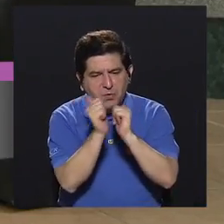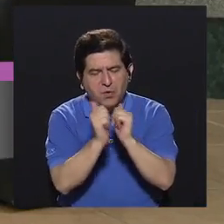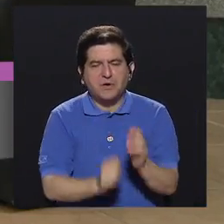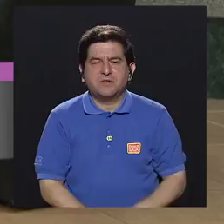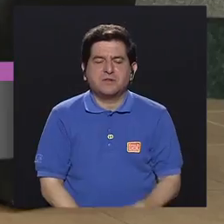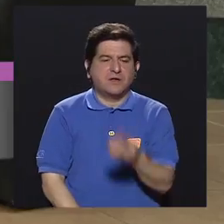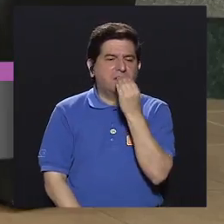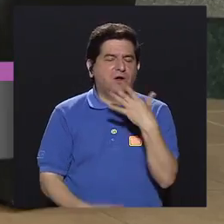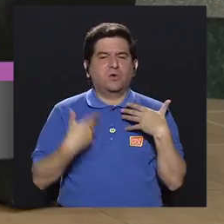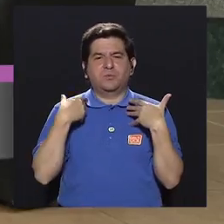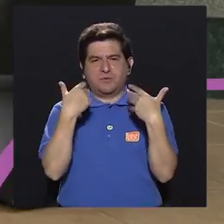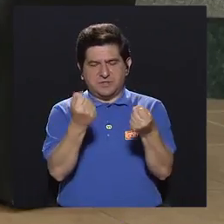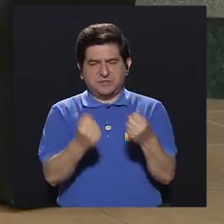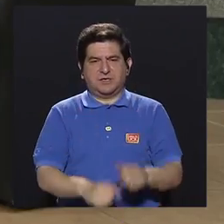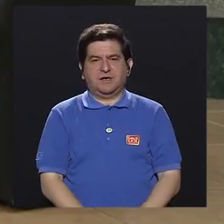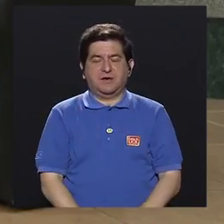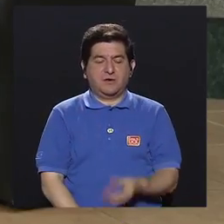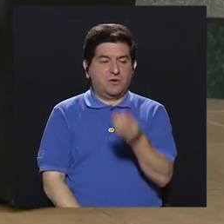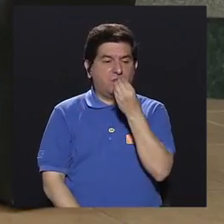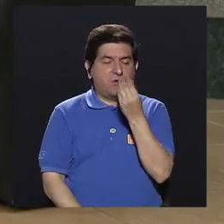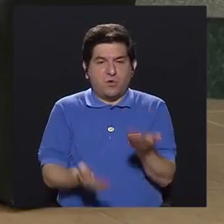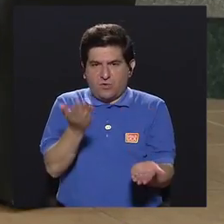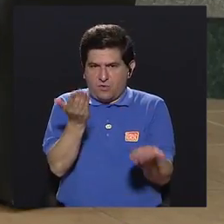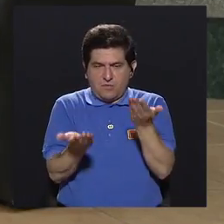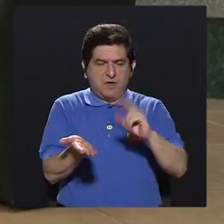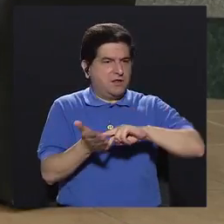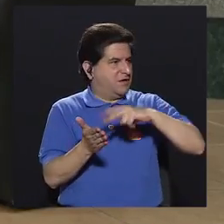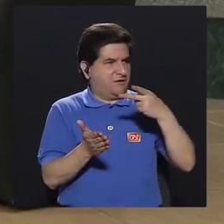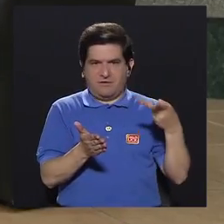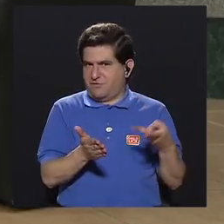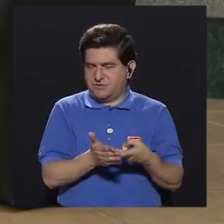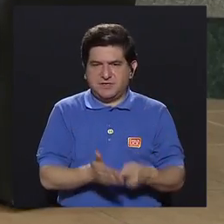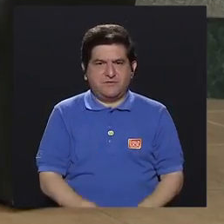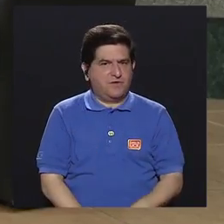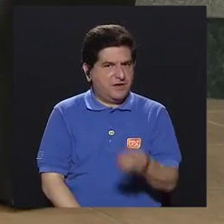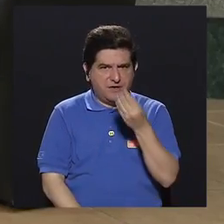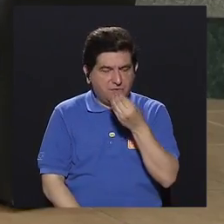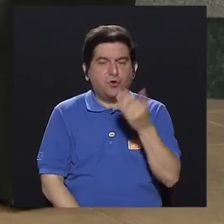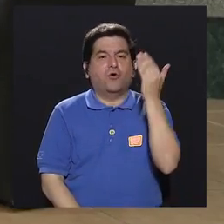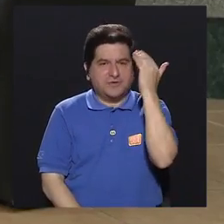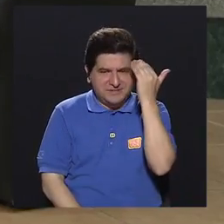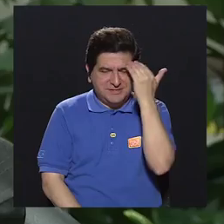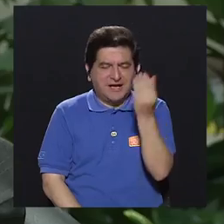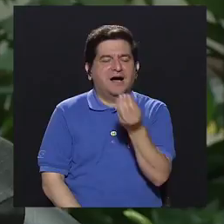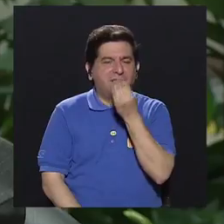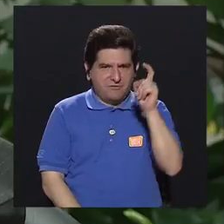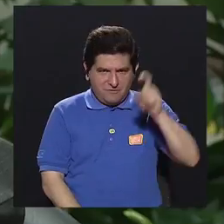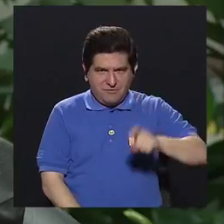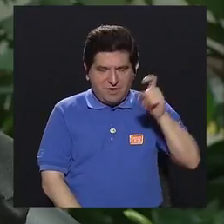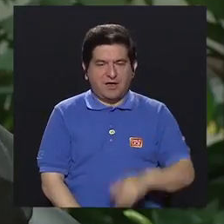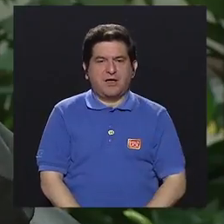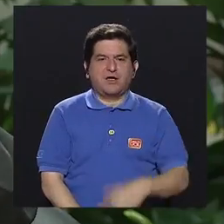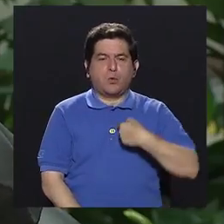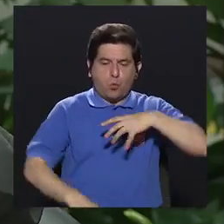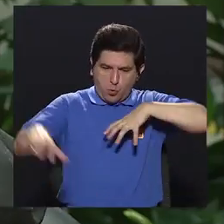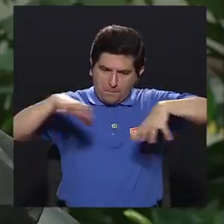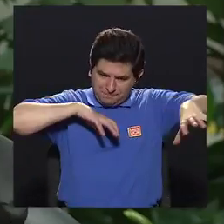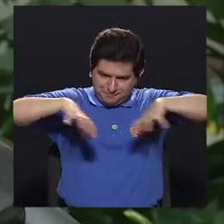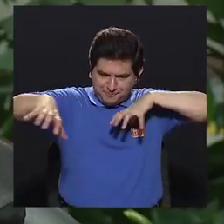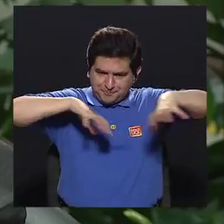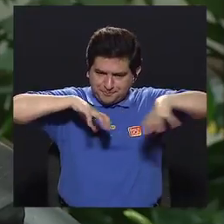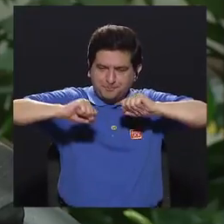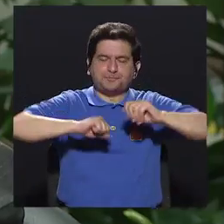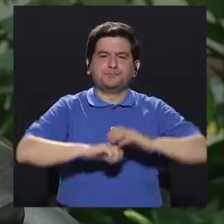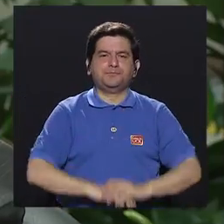ejercicio, el comer saludable, tener una dieta balanceada, que no quiere decir no comer, sino saber comer, el estarse